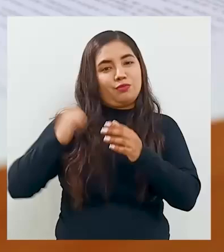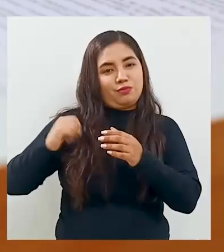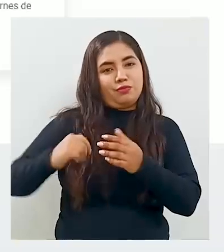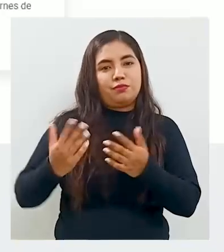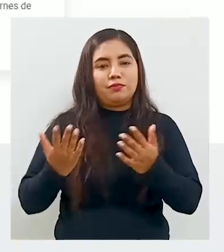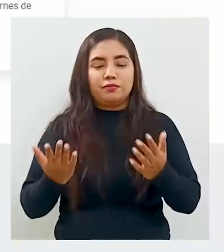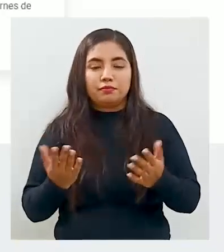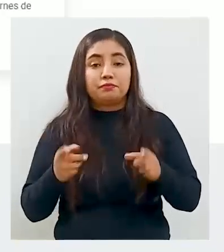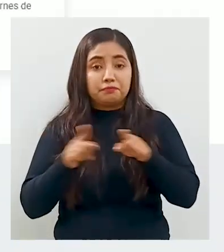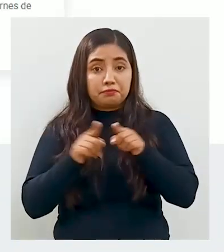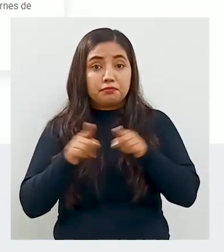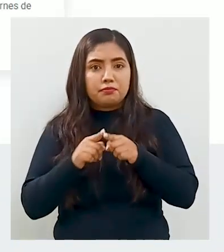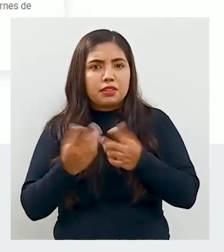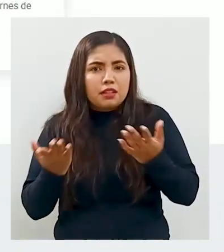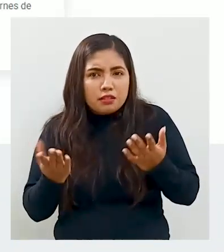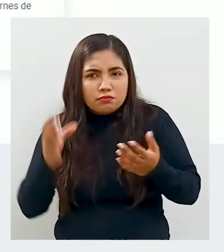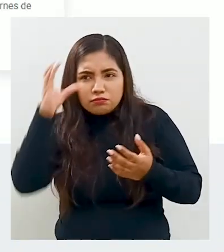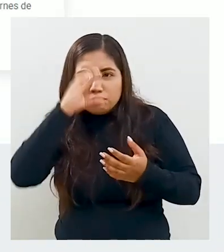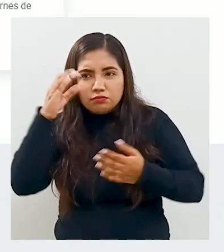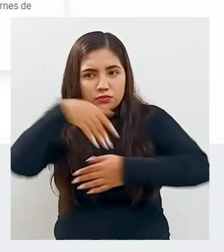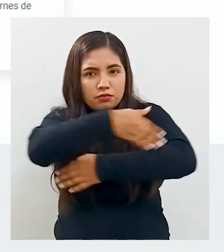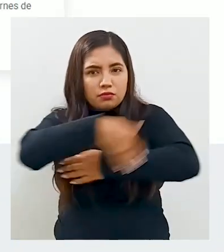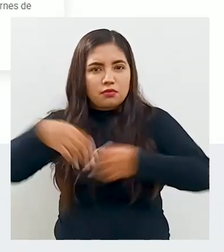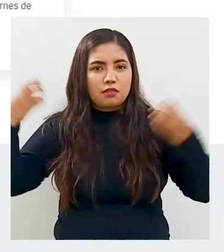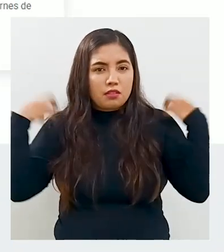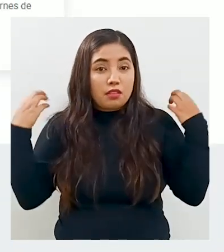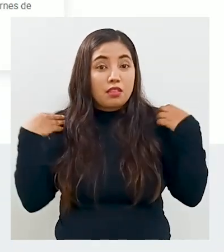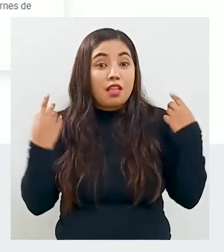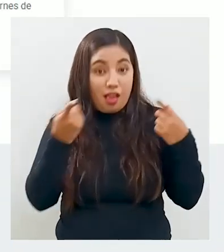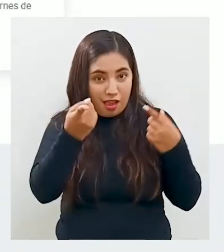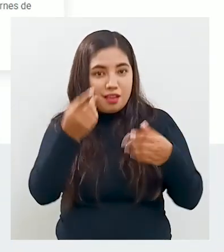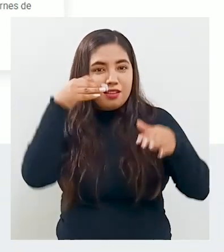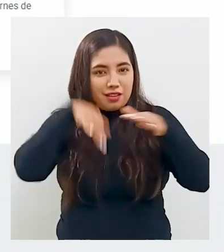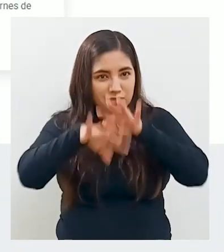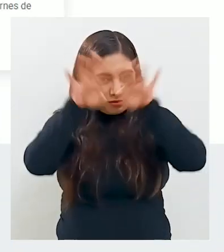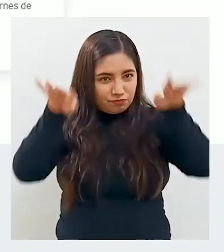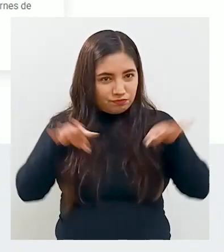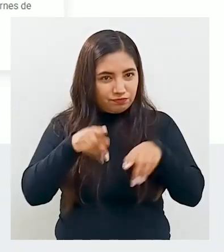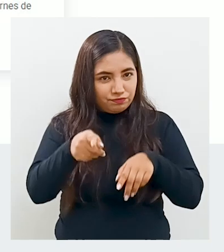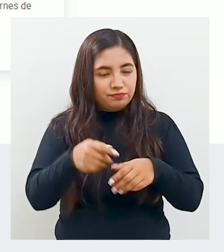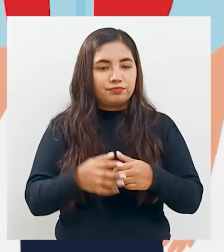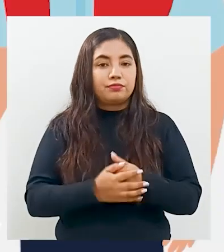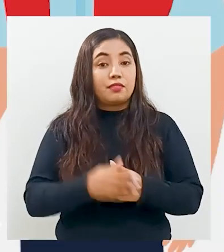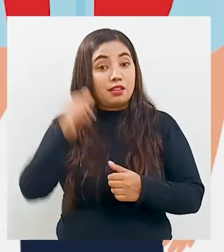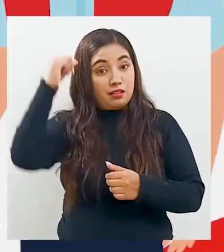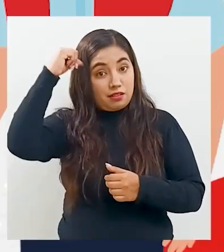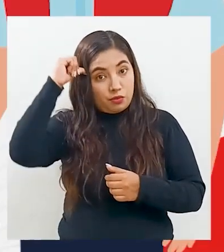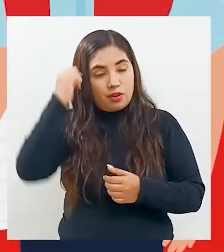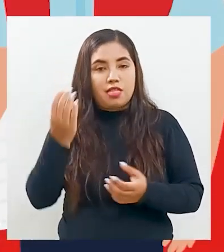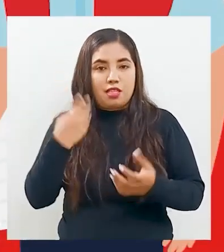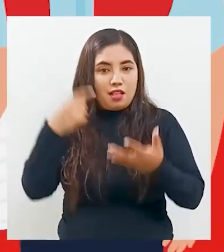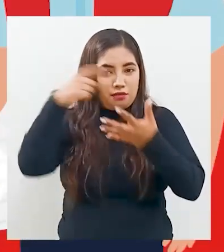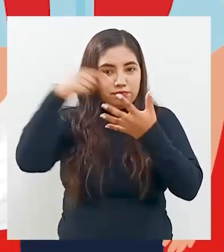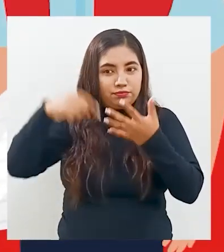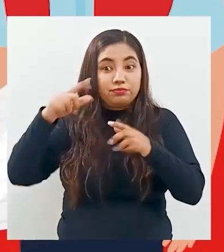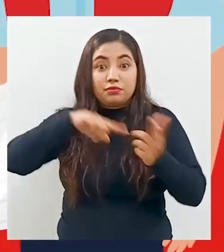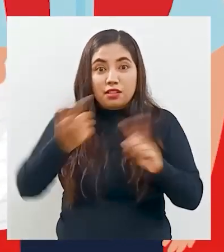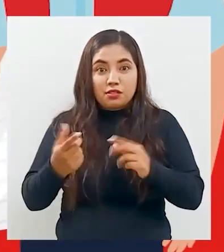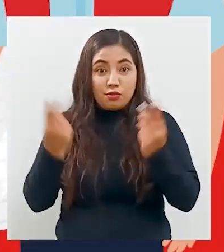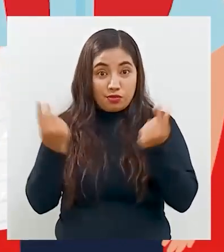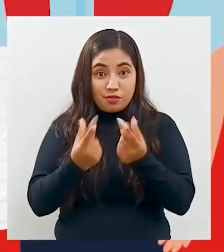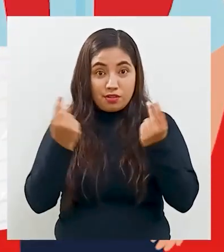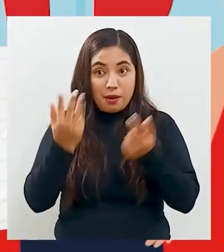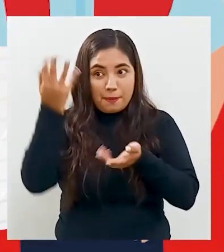tu distrito. Puedes encontrar la dirección de las oficinas de Pensión 65 ingresando aquí. Ten en cuenta que el cumplimiento de los